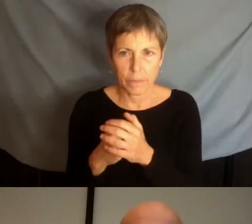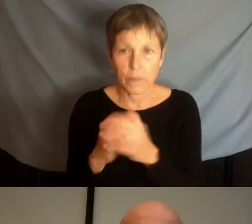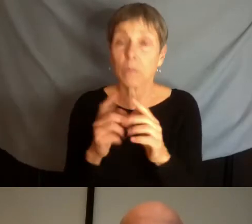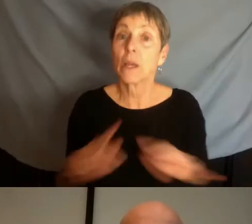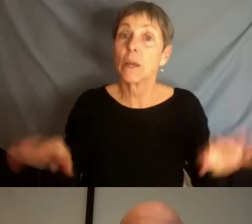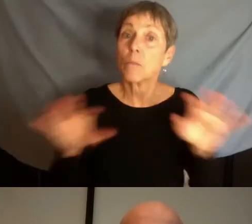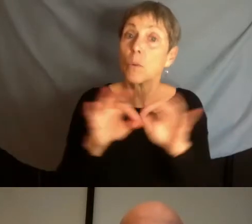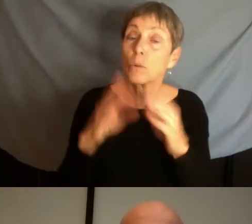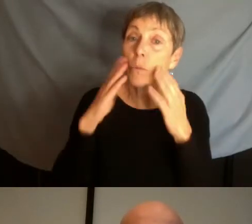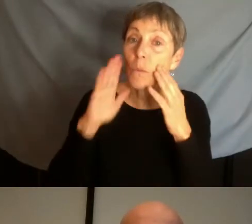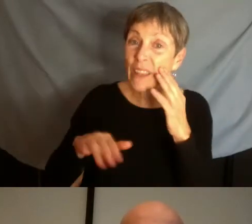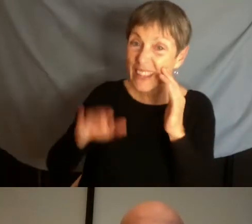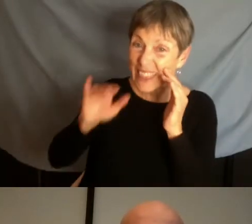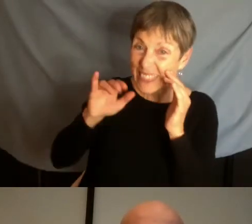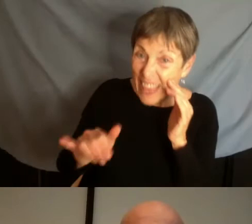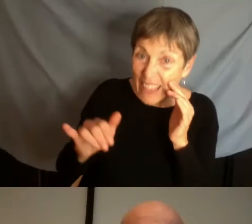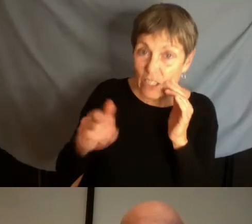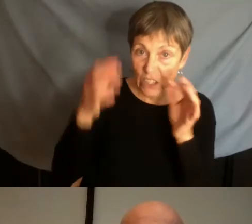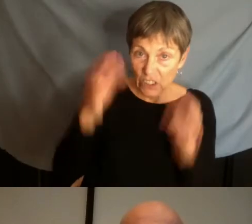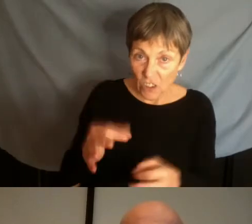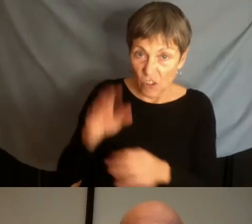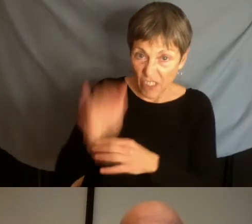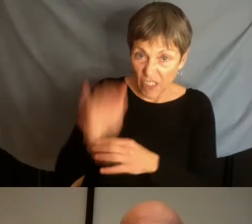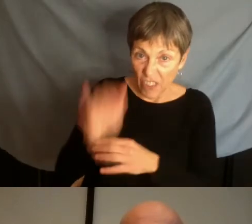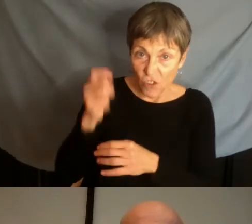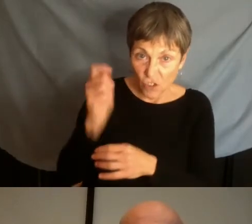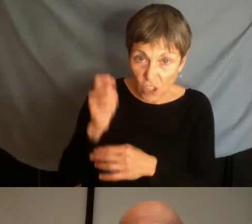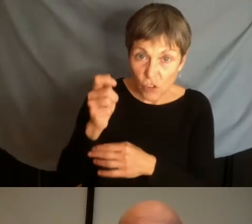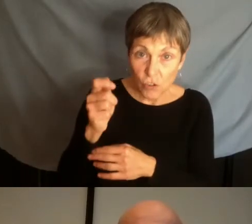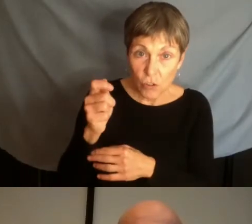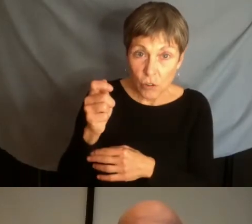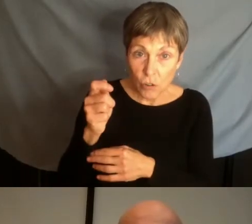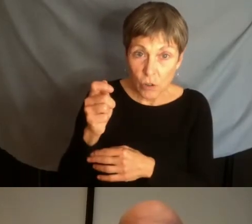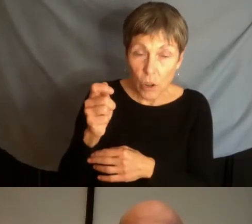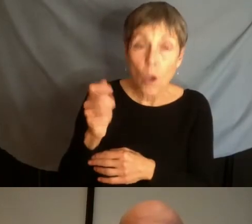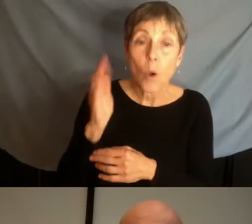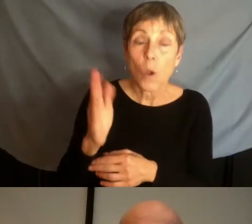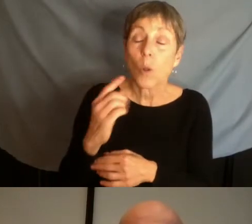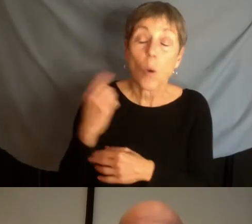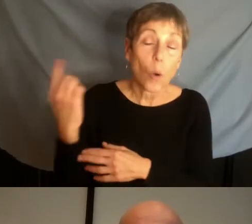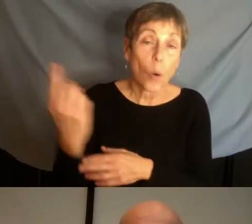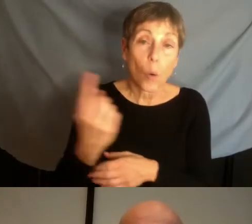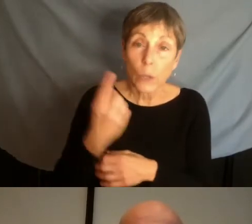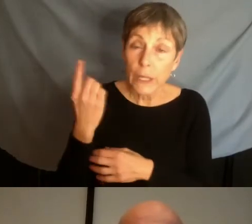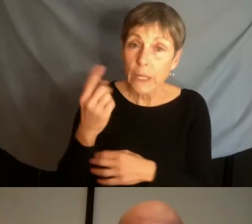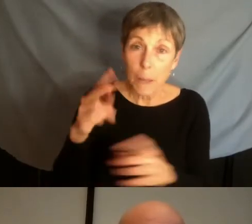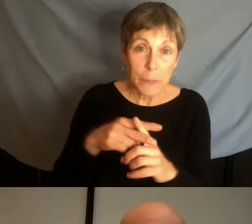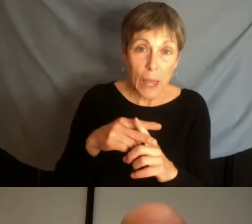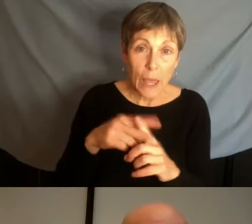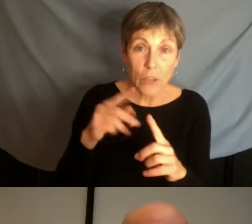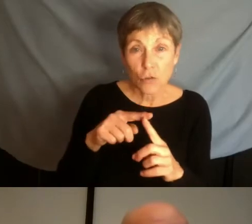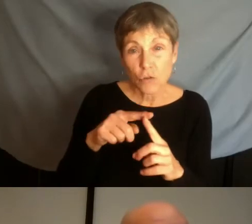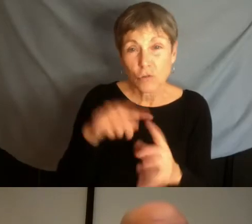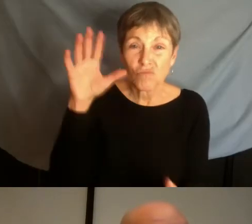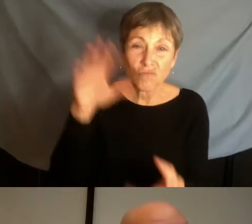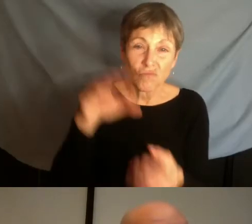Es importante reconocer que esa regla en particular iba a ser solamente aplicada